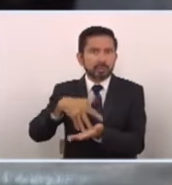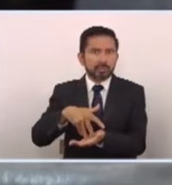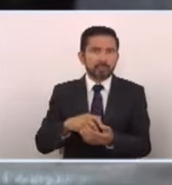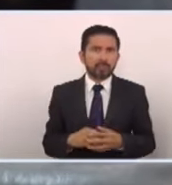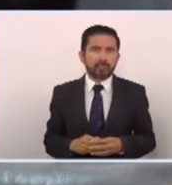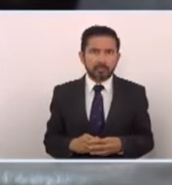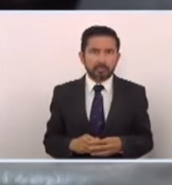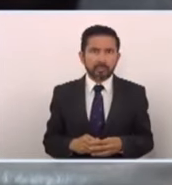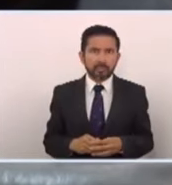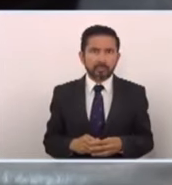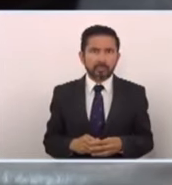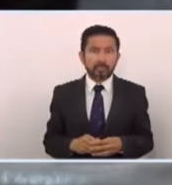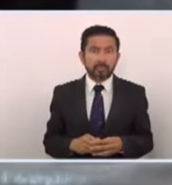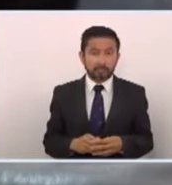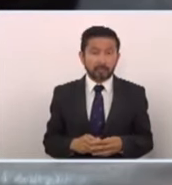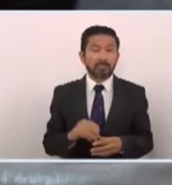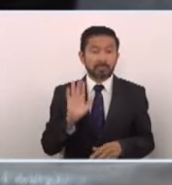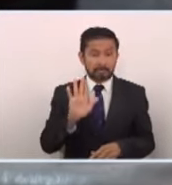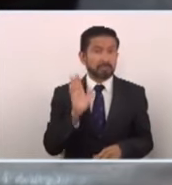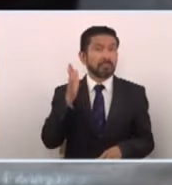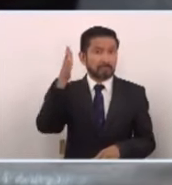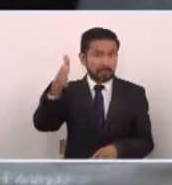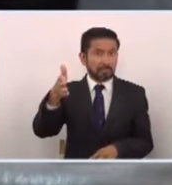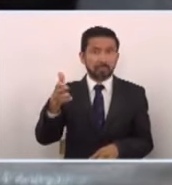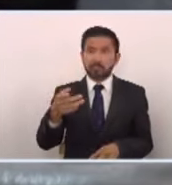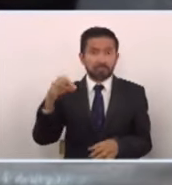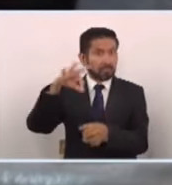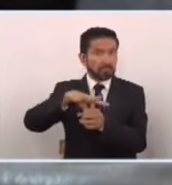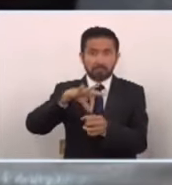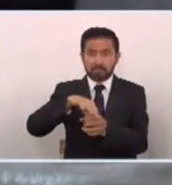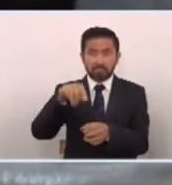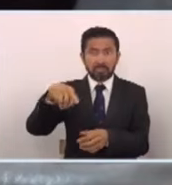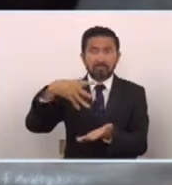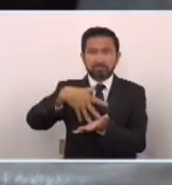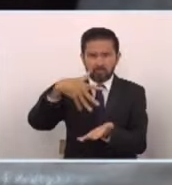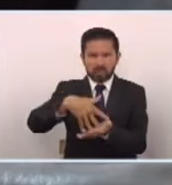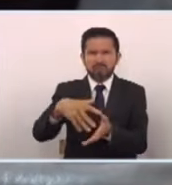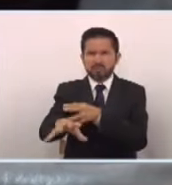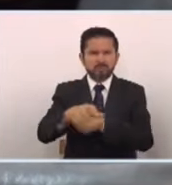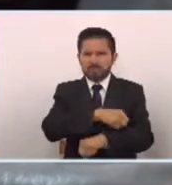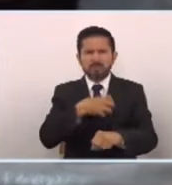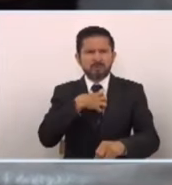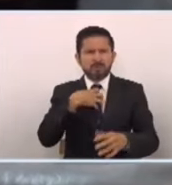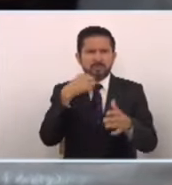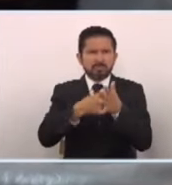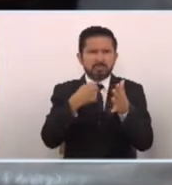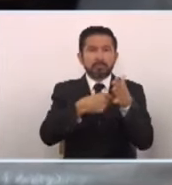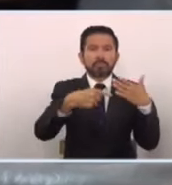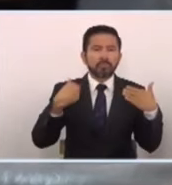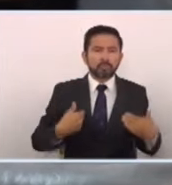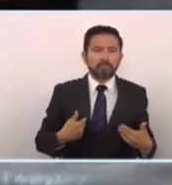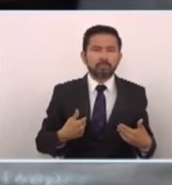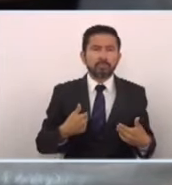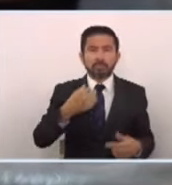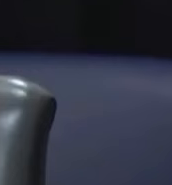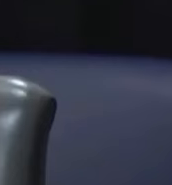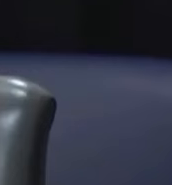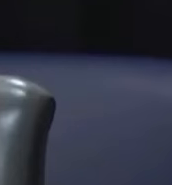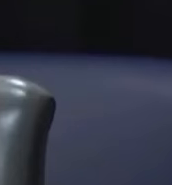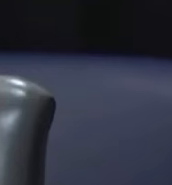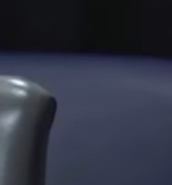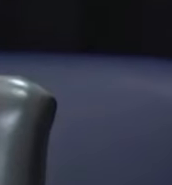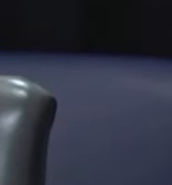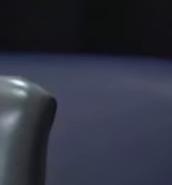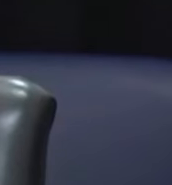confianza se va a pasar factura por parte de este pueblo y este pueblo va a reclamar sus derechos y va a reclamar su